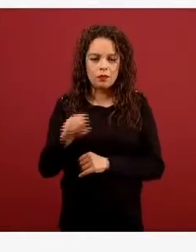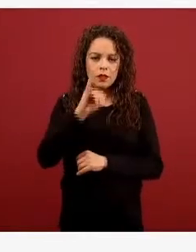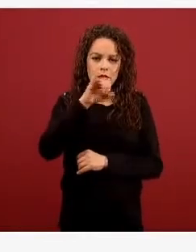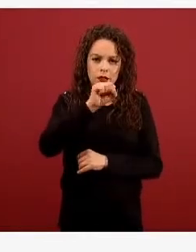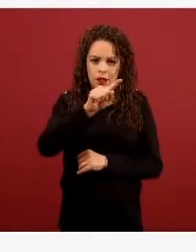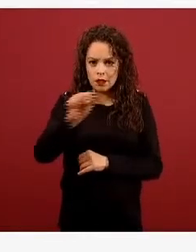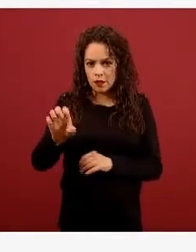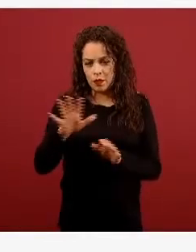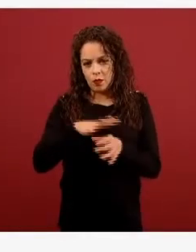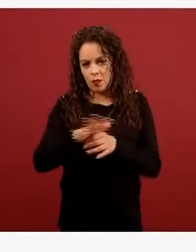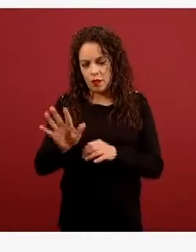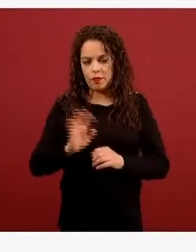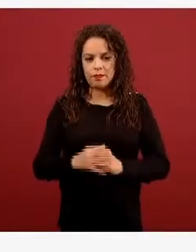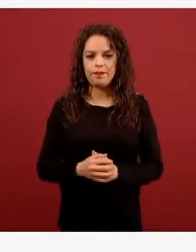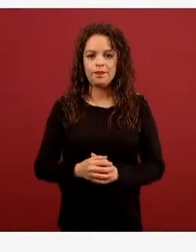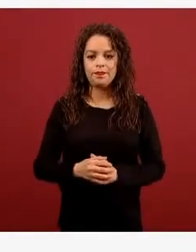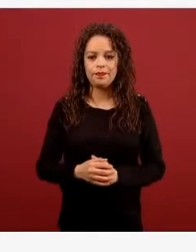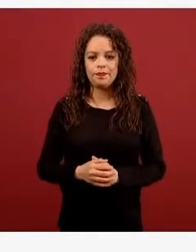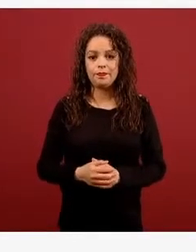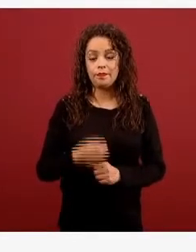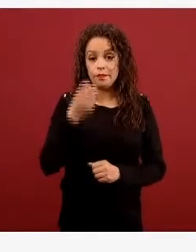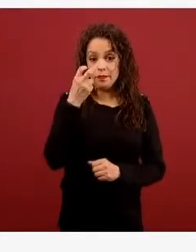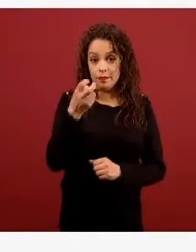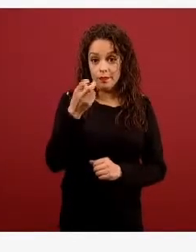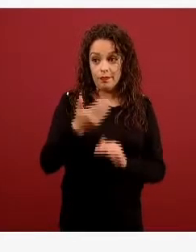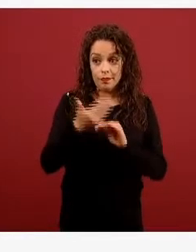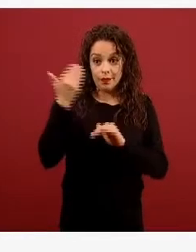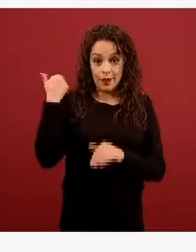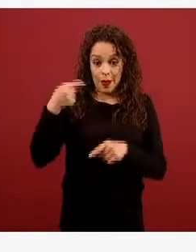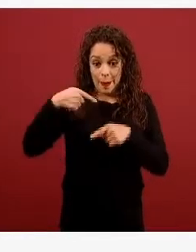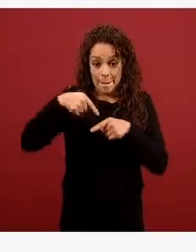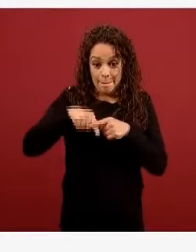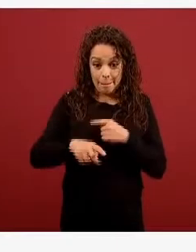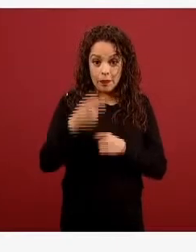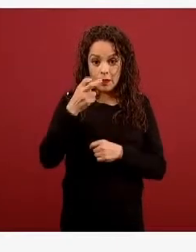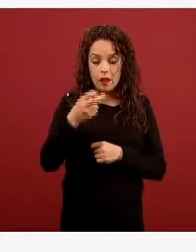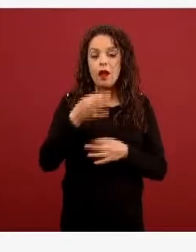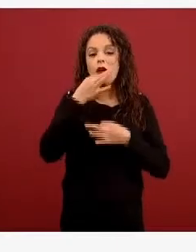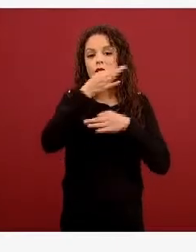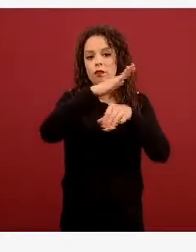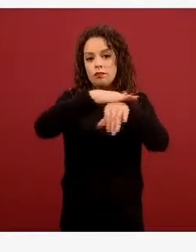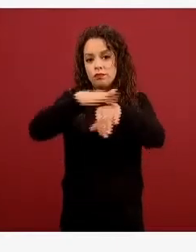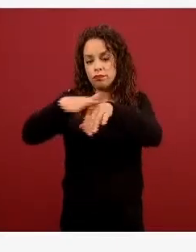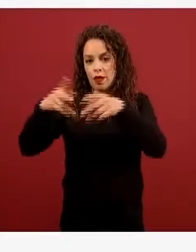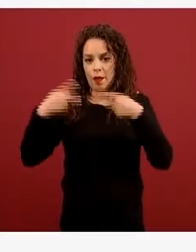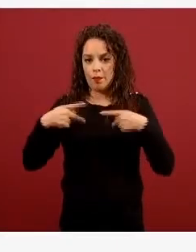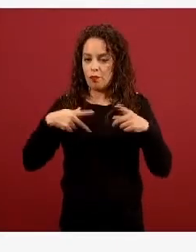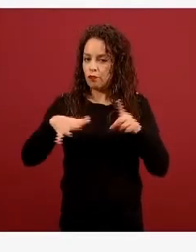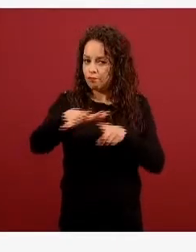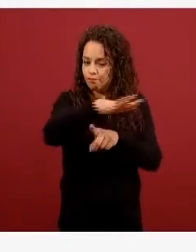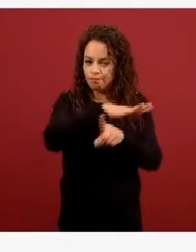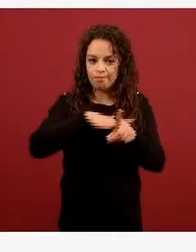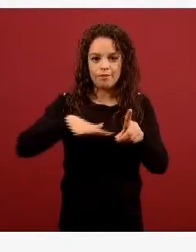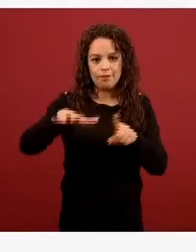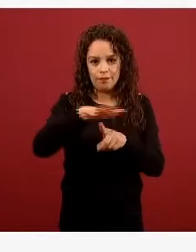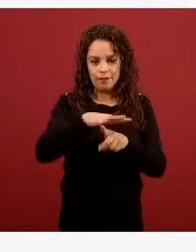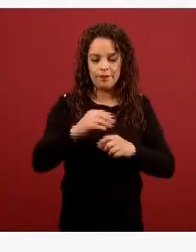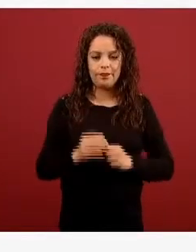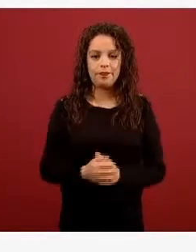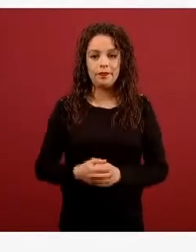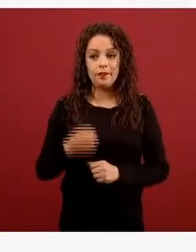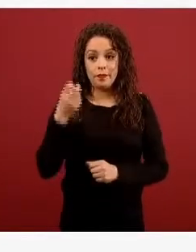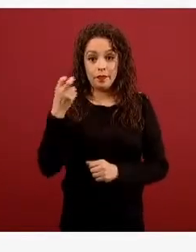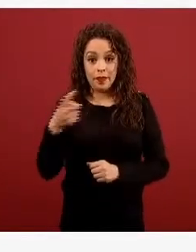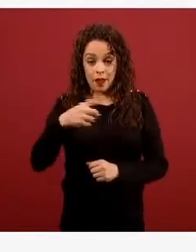eran el enfoque de los primeros mensajes que había que decirle a la gente. Decía la gente, el virus va a